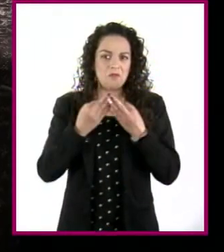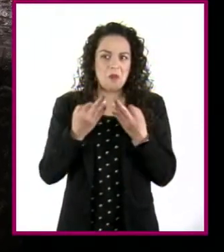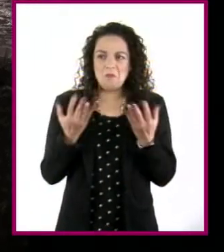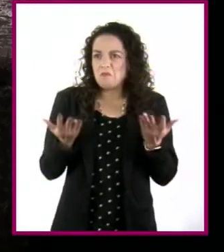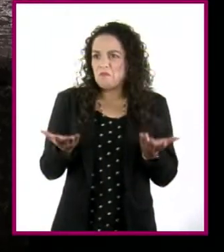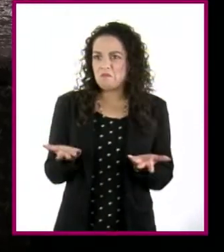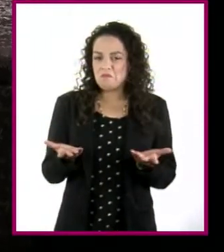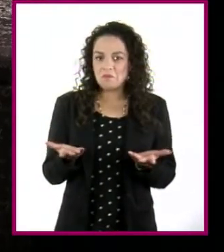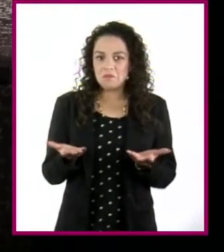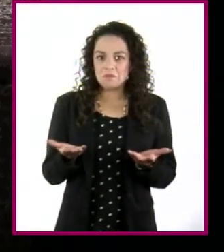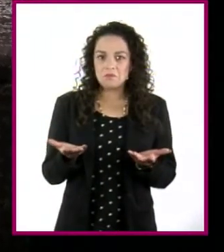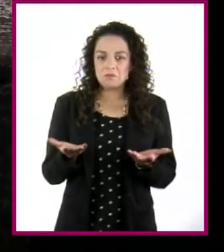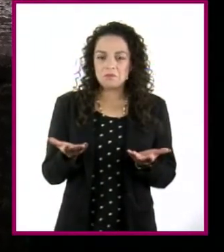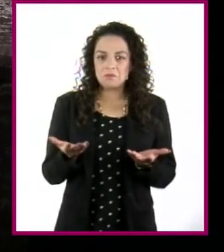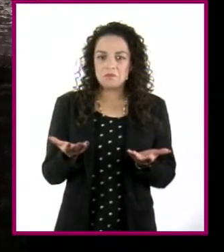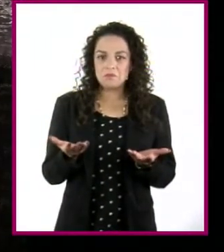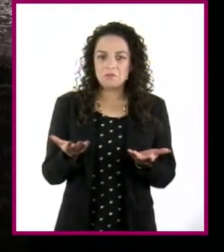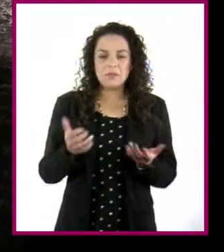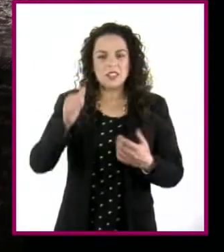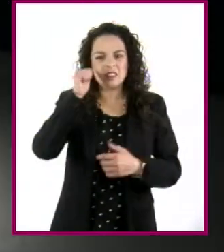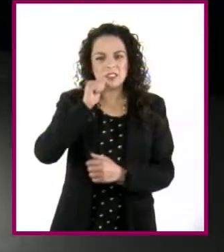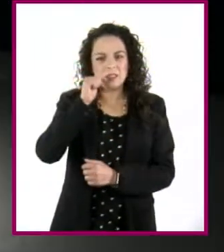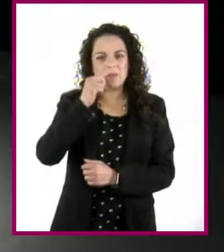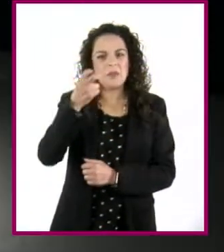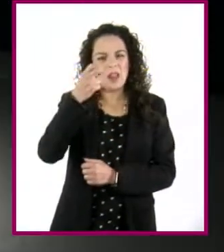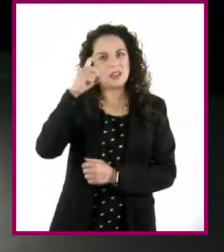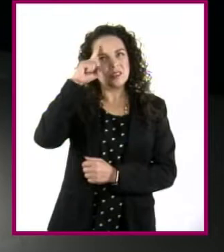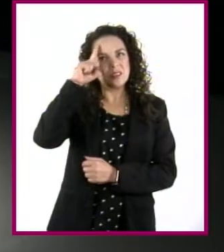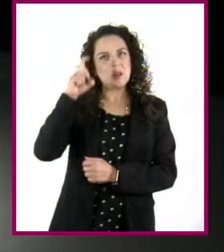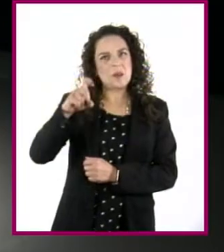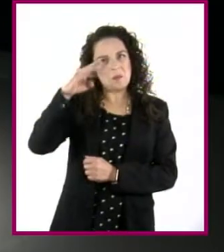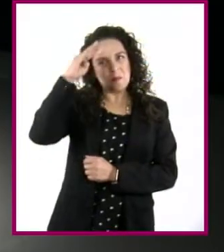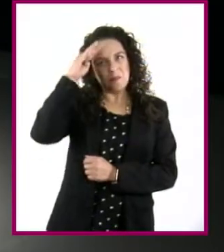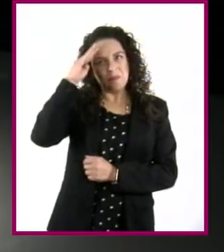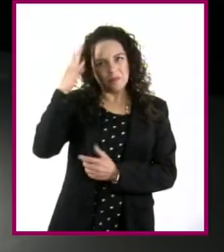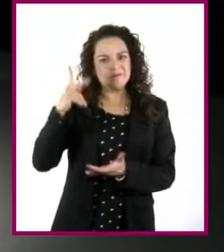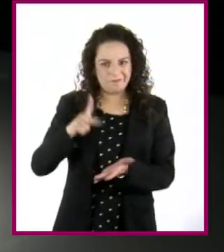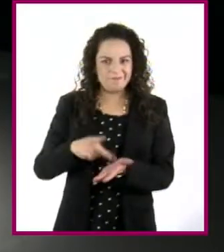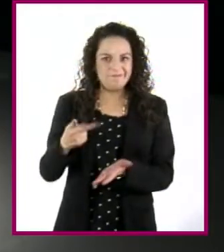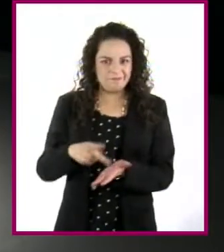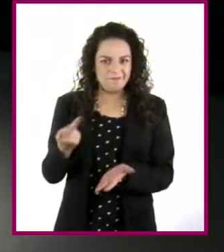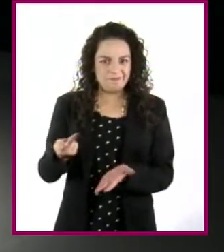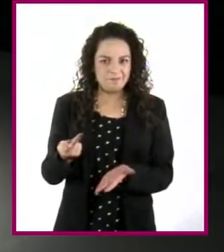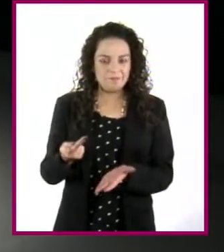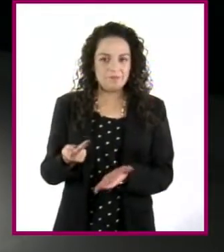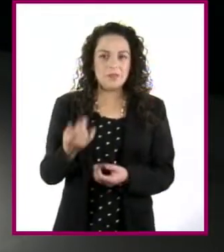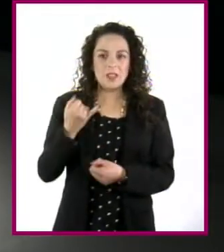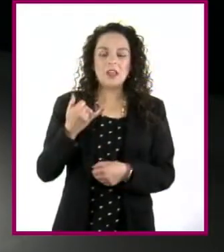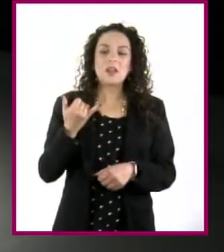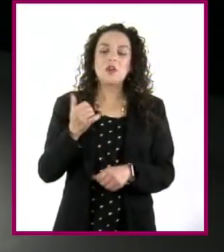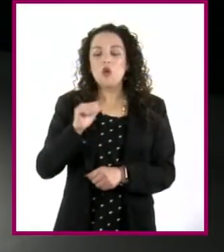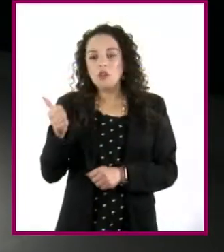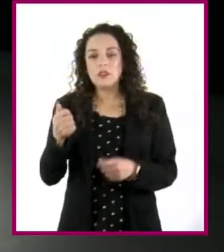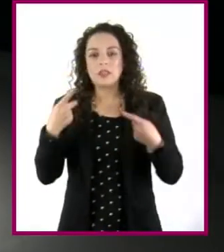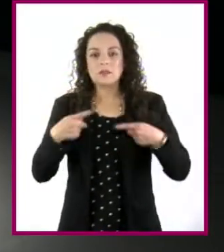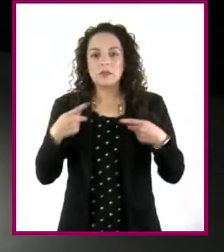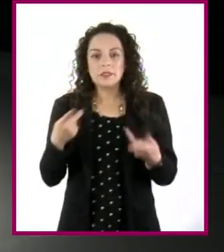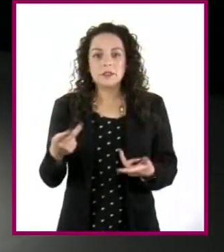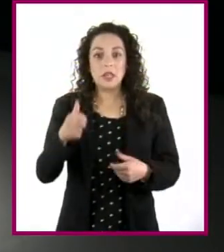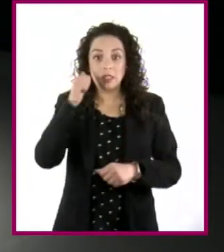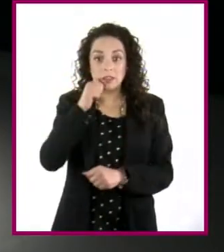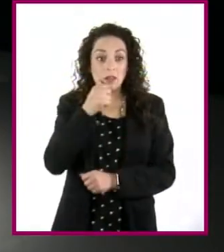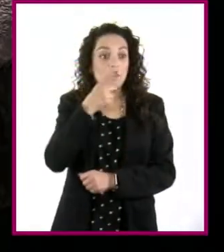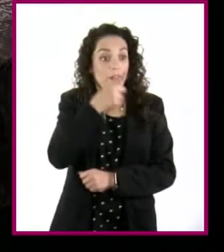¿Cuántas veces no nos hemos topado con esta pregunta? O más todavía, con gente empeñada en decirnos cómo debemos